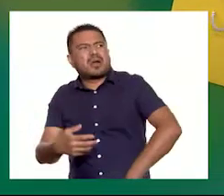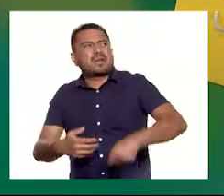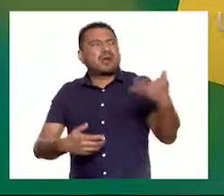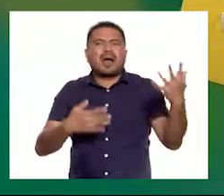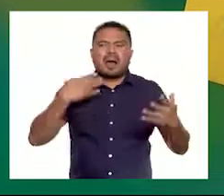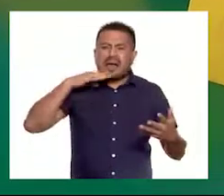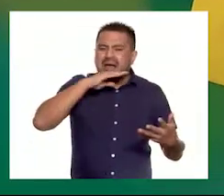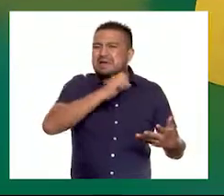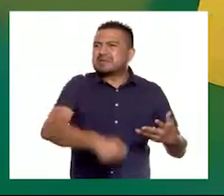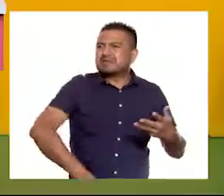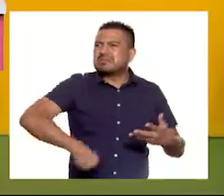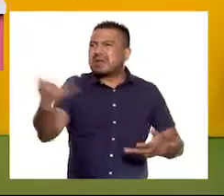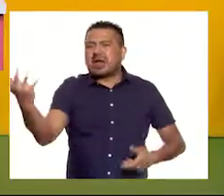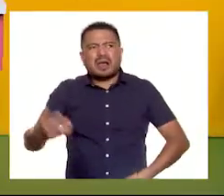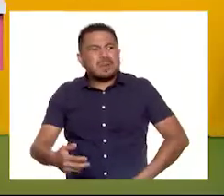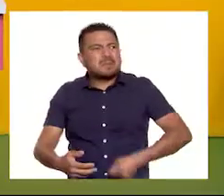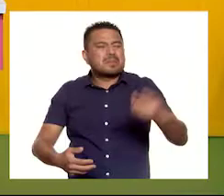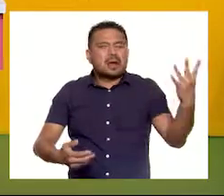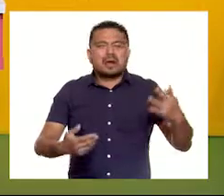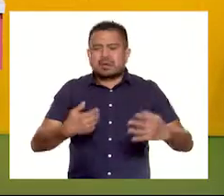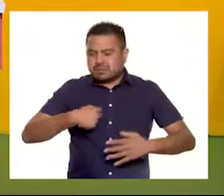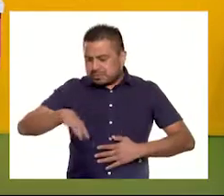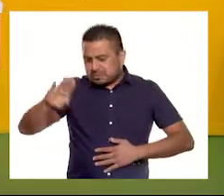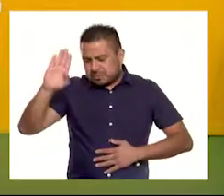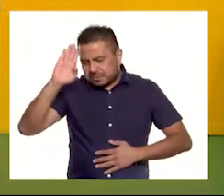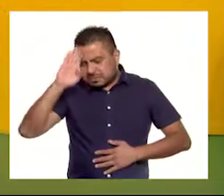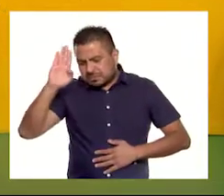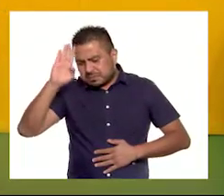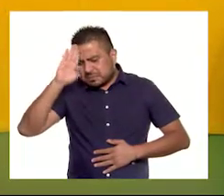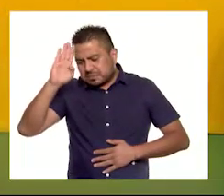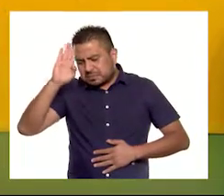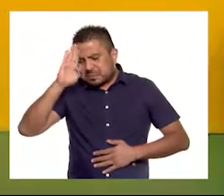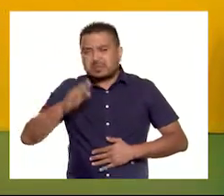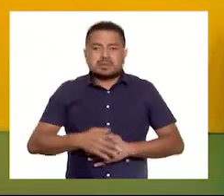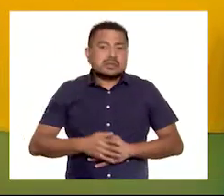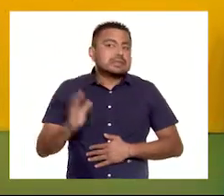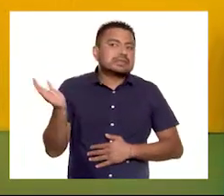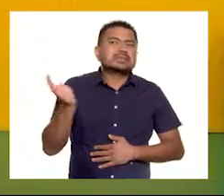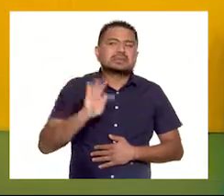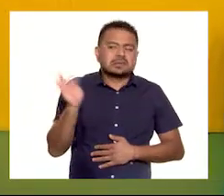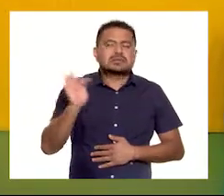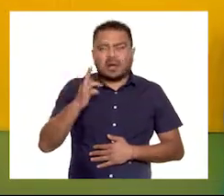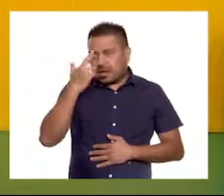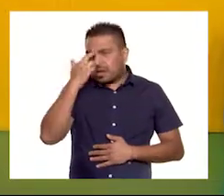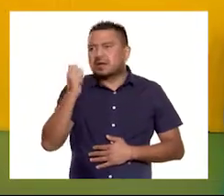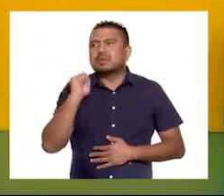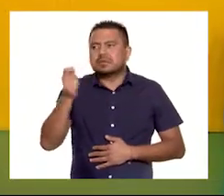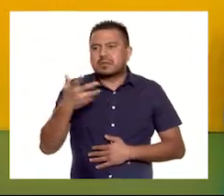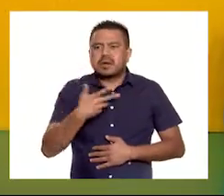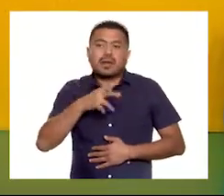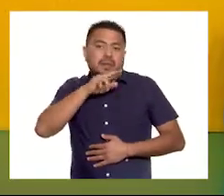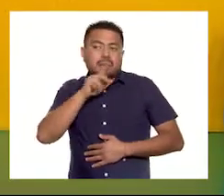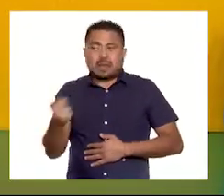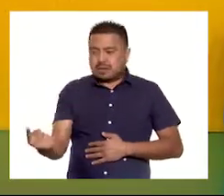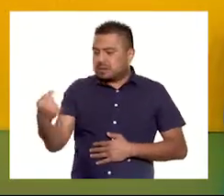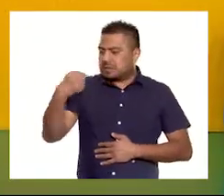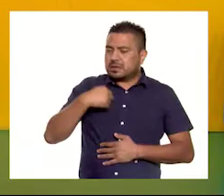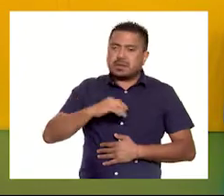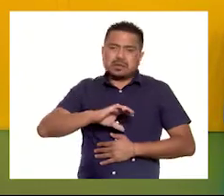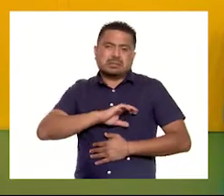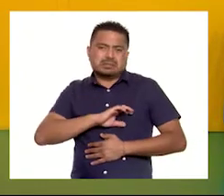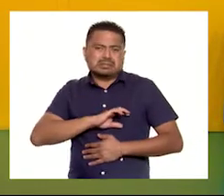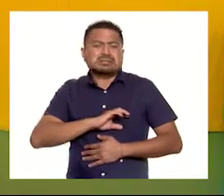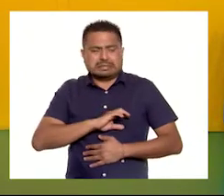granos. Y pensé, tal vez tienen razón. Se preocupan por mí y me